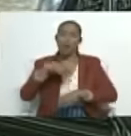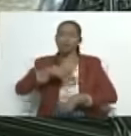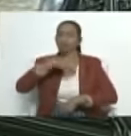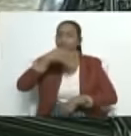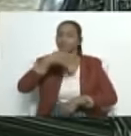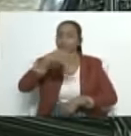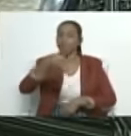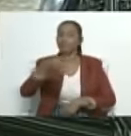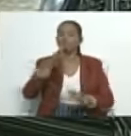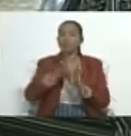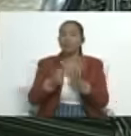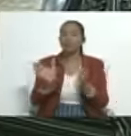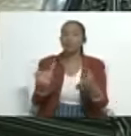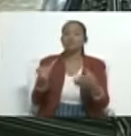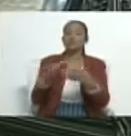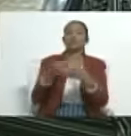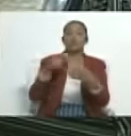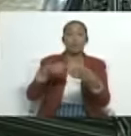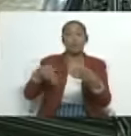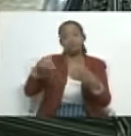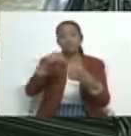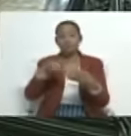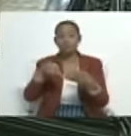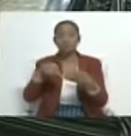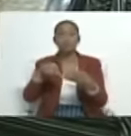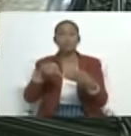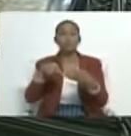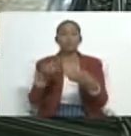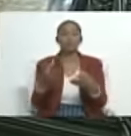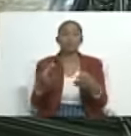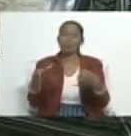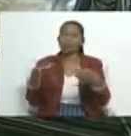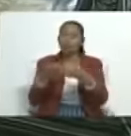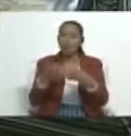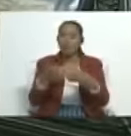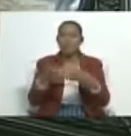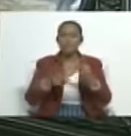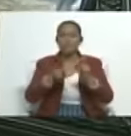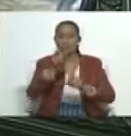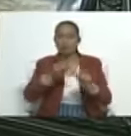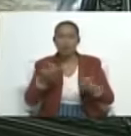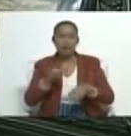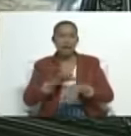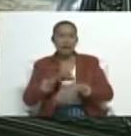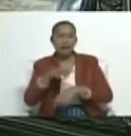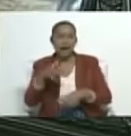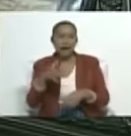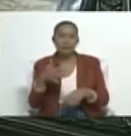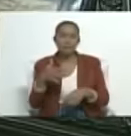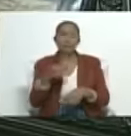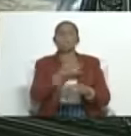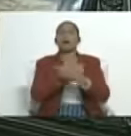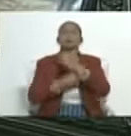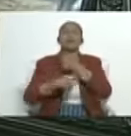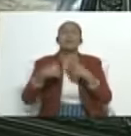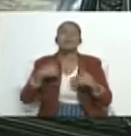un imperio decadente, un hegemón herido de gravedad, se